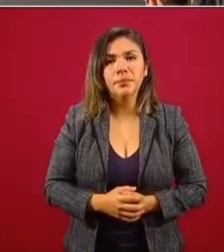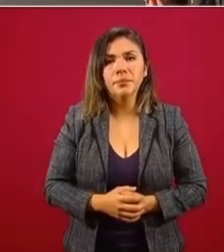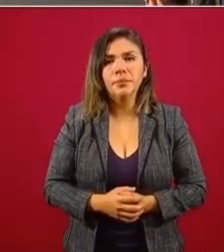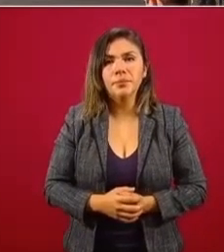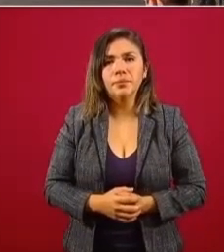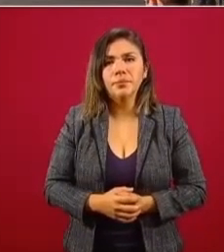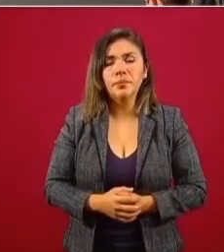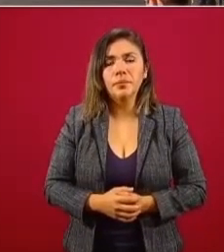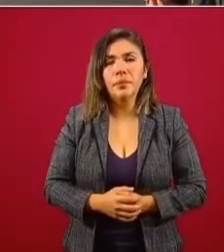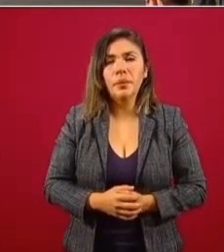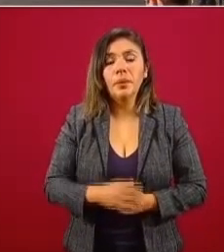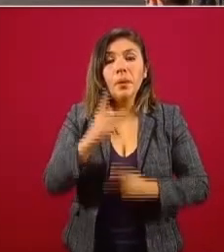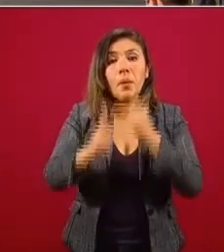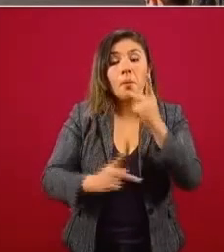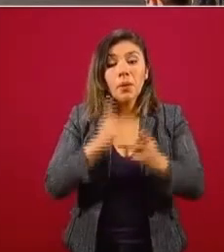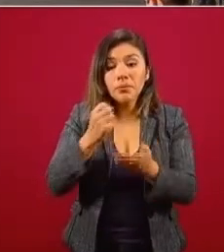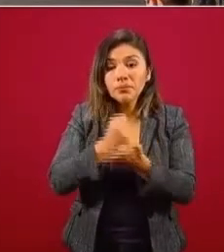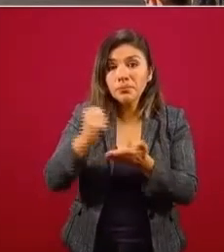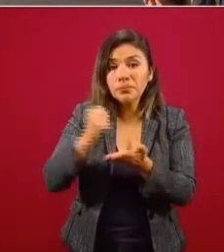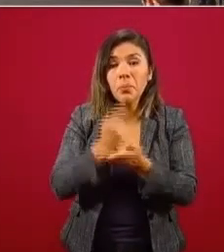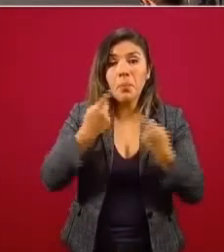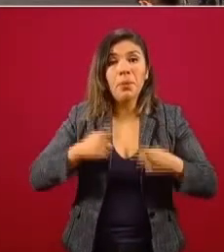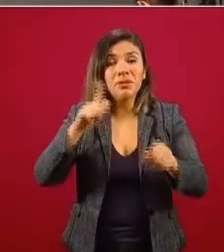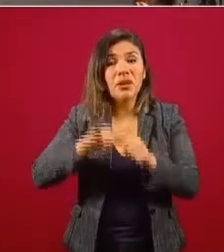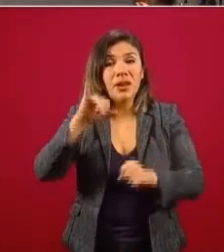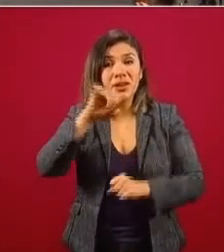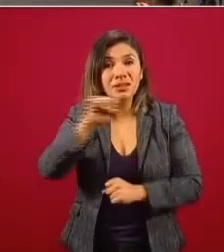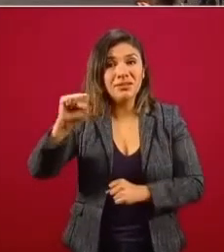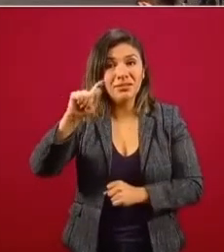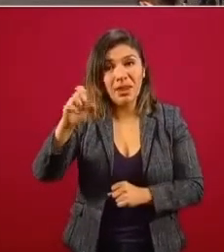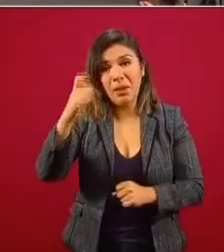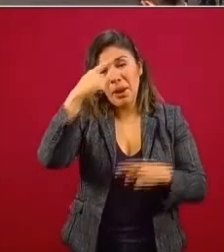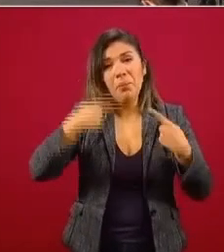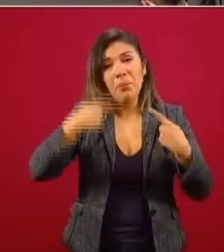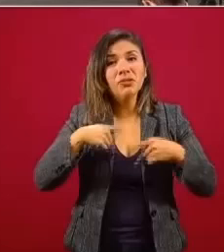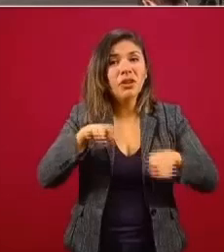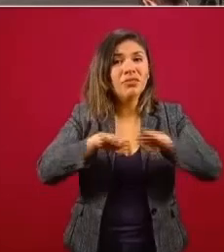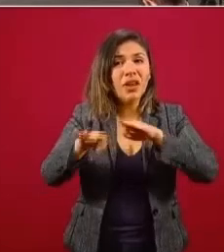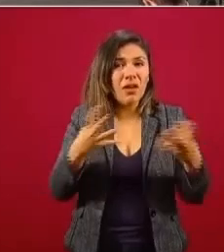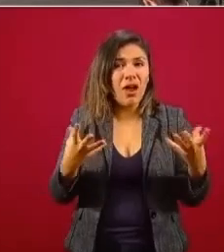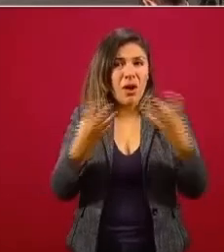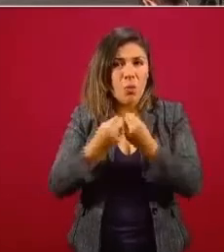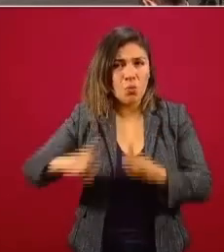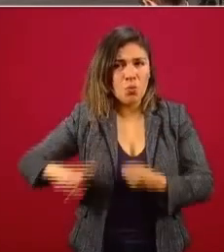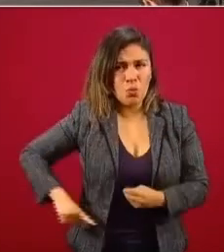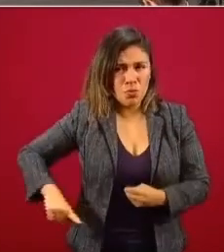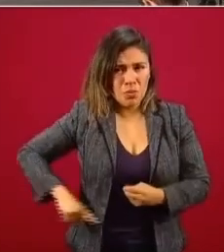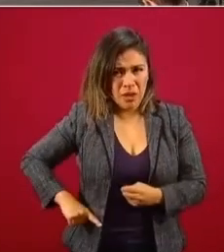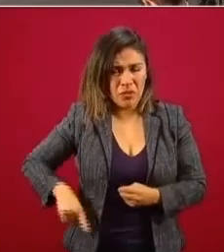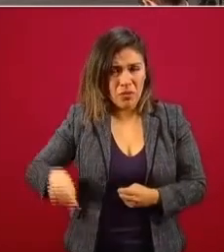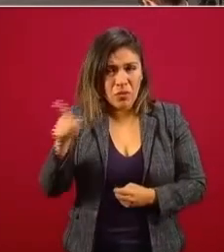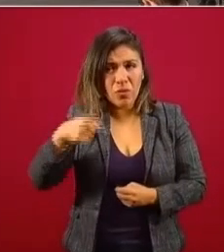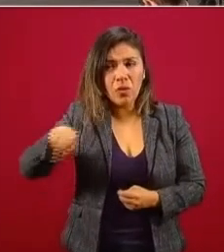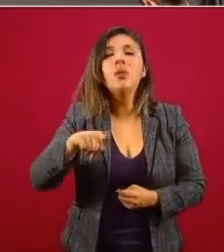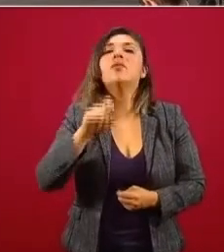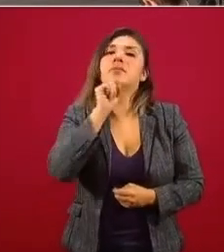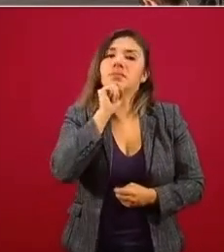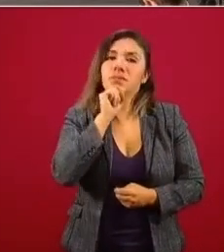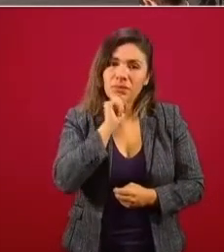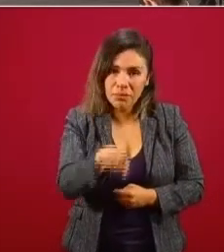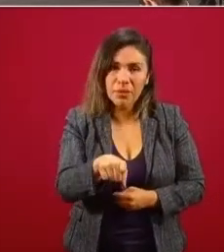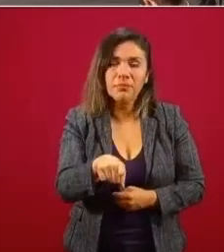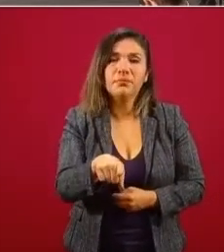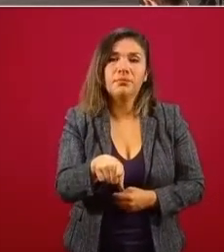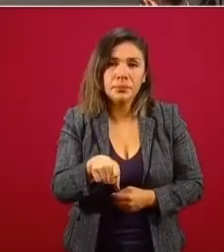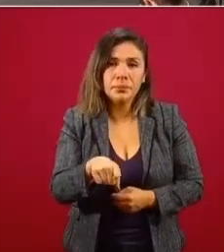los créditos personales de lista a los trabajadores al servicio del estado también